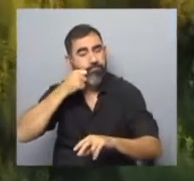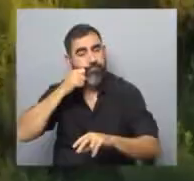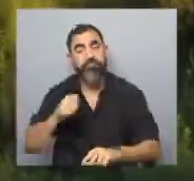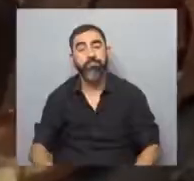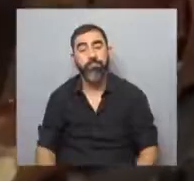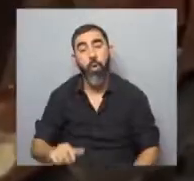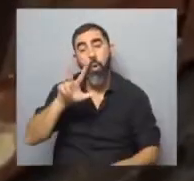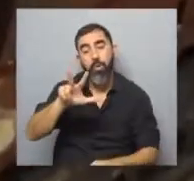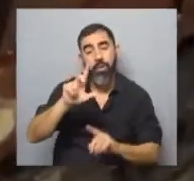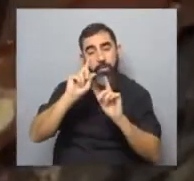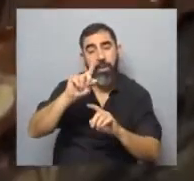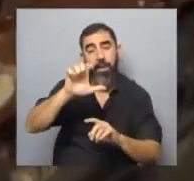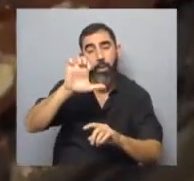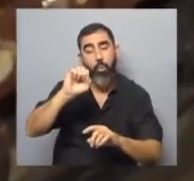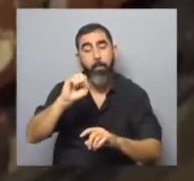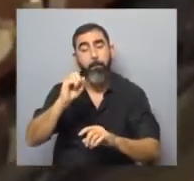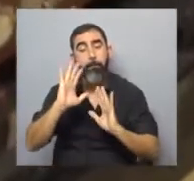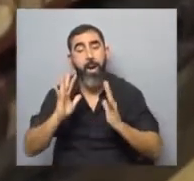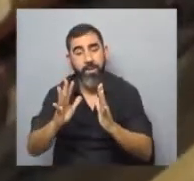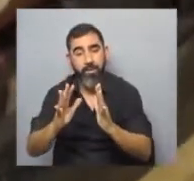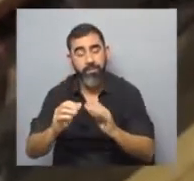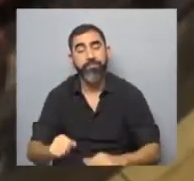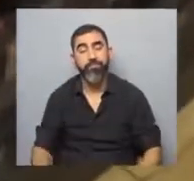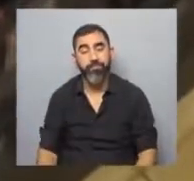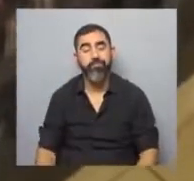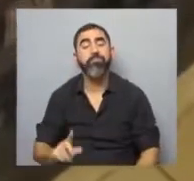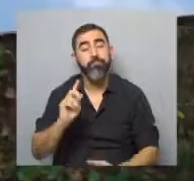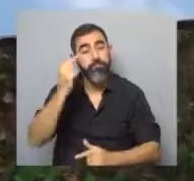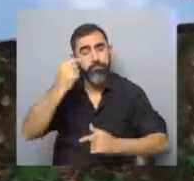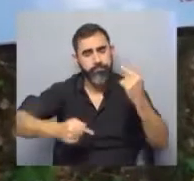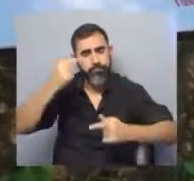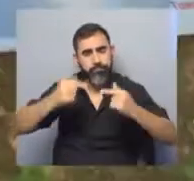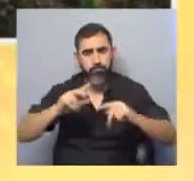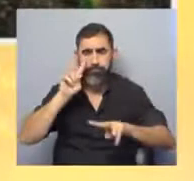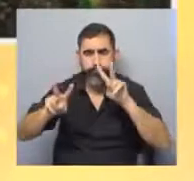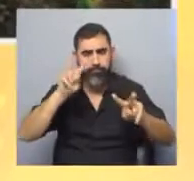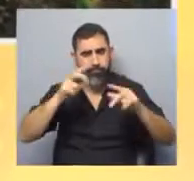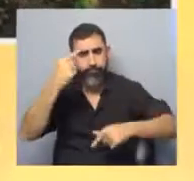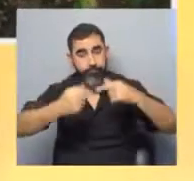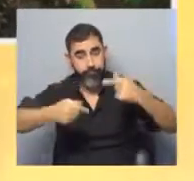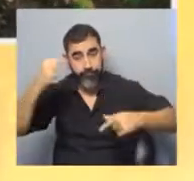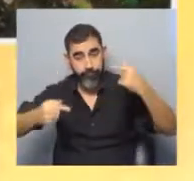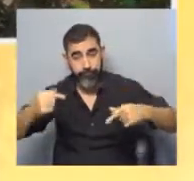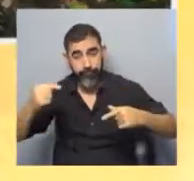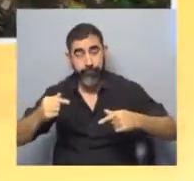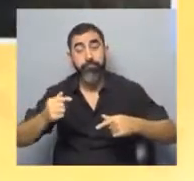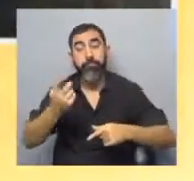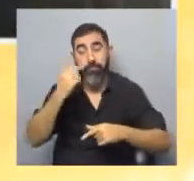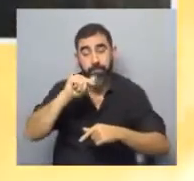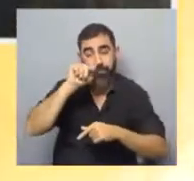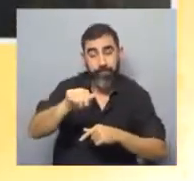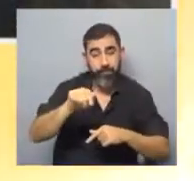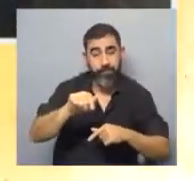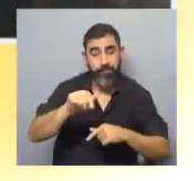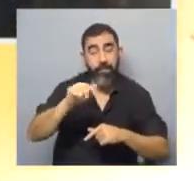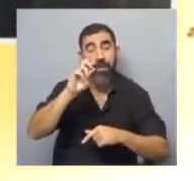Los 3 van a ser geoparques pronto. Bueno, vos mismo has dicho la diversidad de paisajes que tenemos, y esa diversidad atiende a